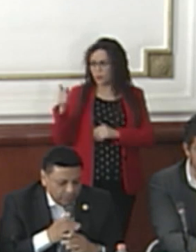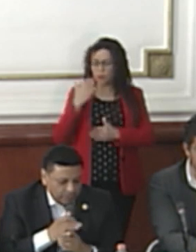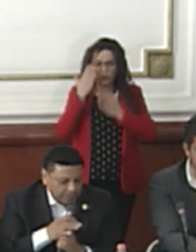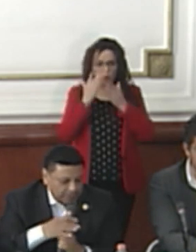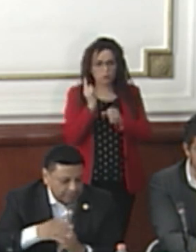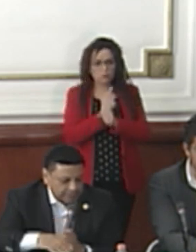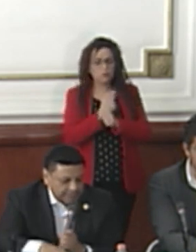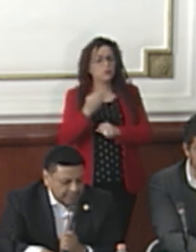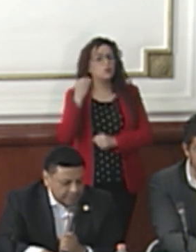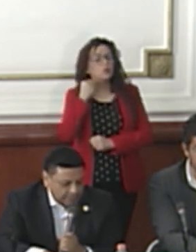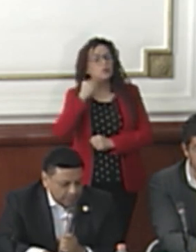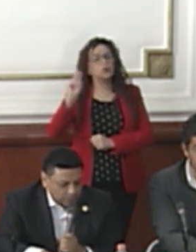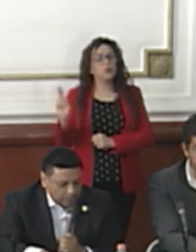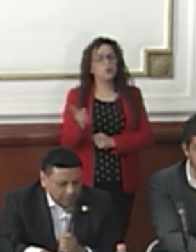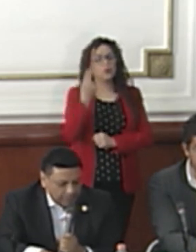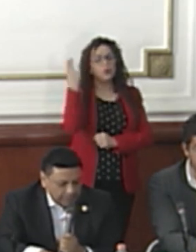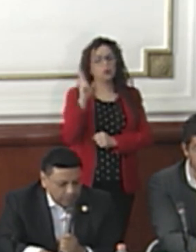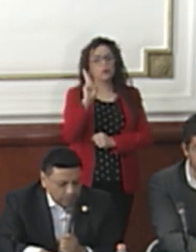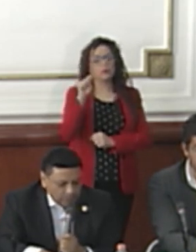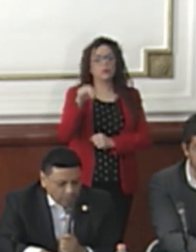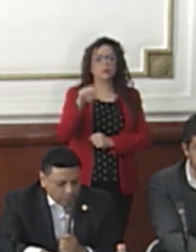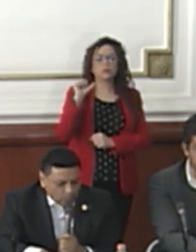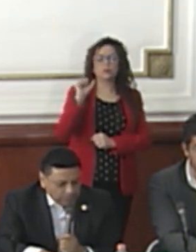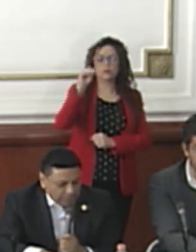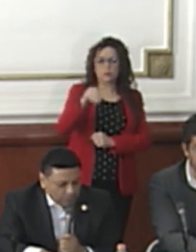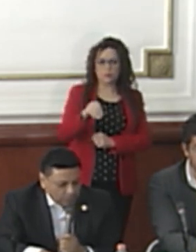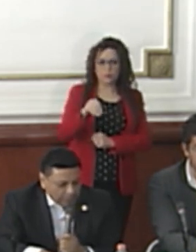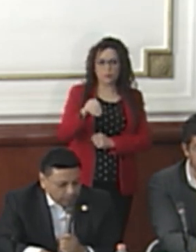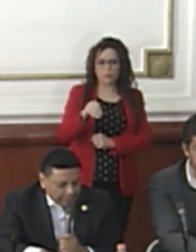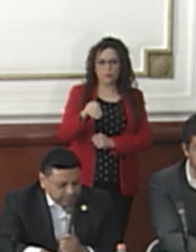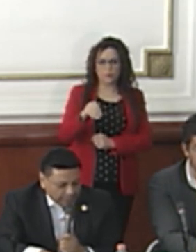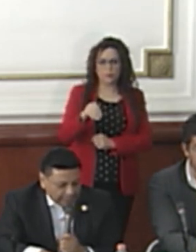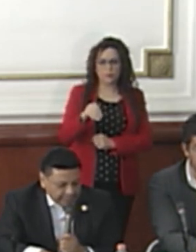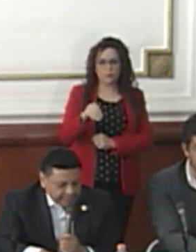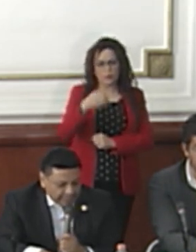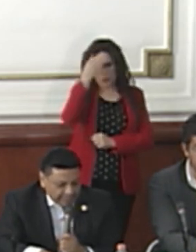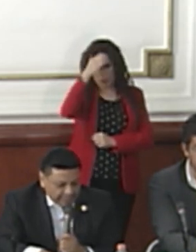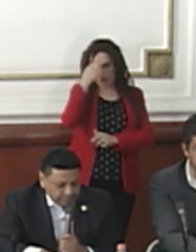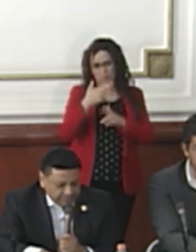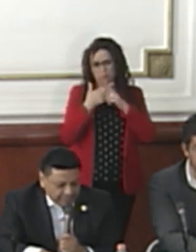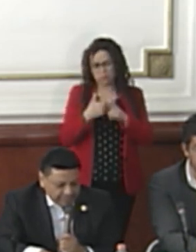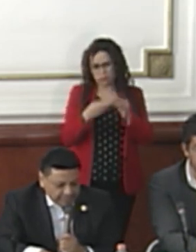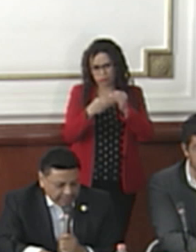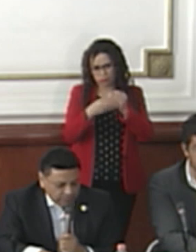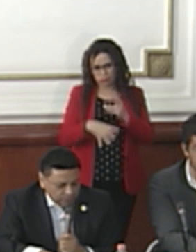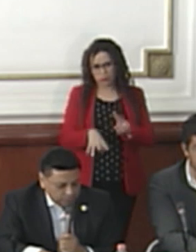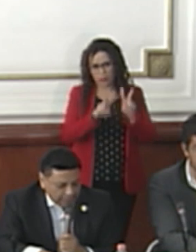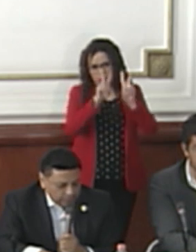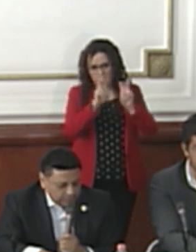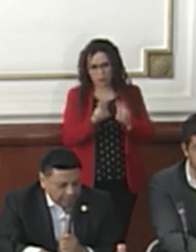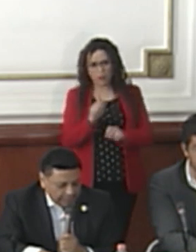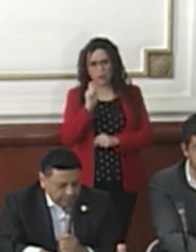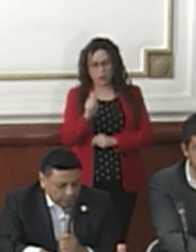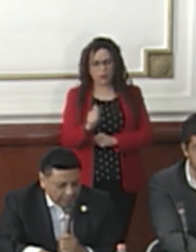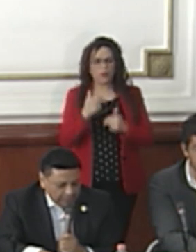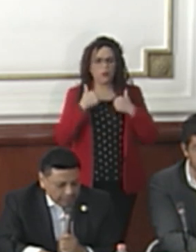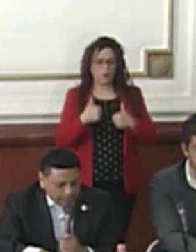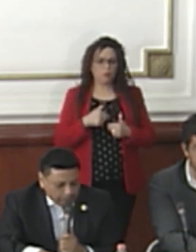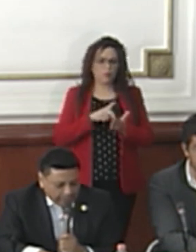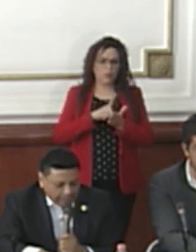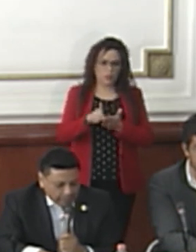Derecho en la Universidad Nacional Autónoma de México, cuenta con una amplia experiencia en las materias de derechos humanos,